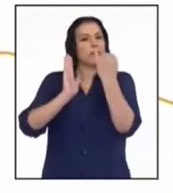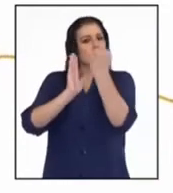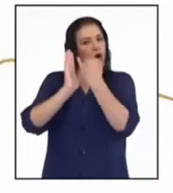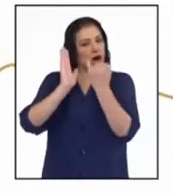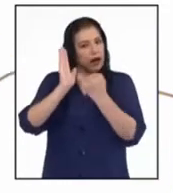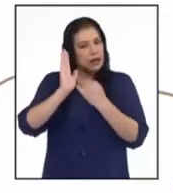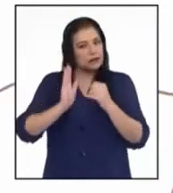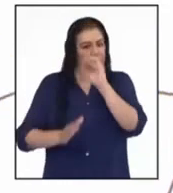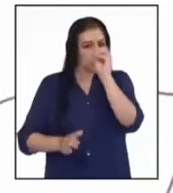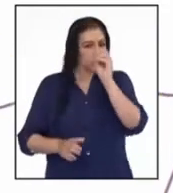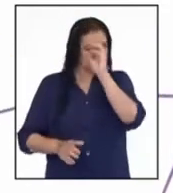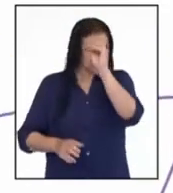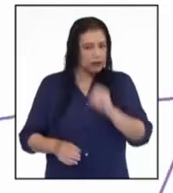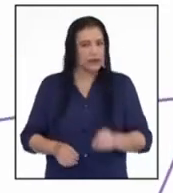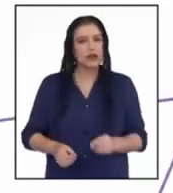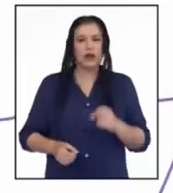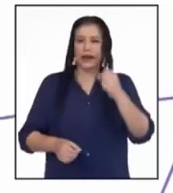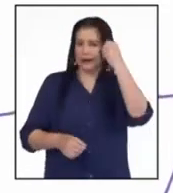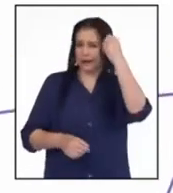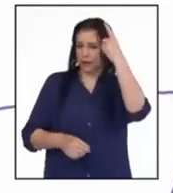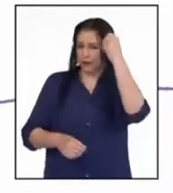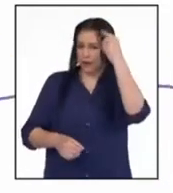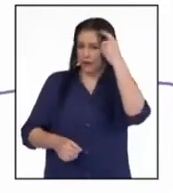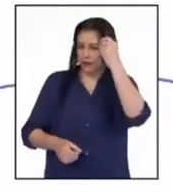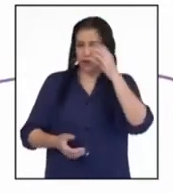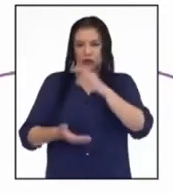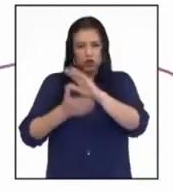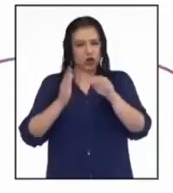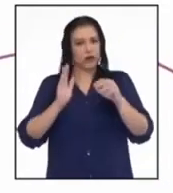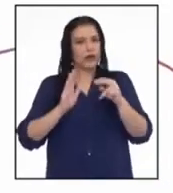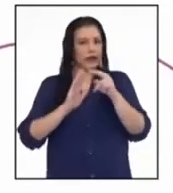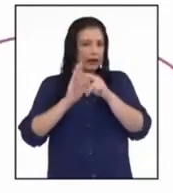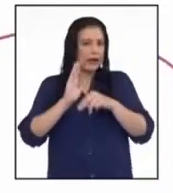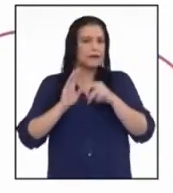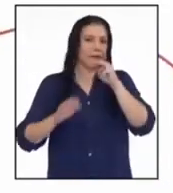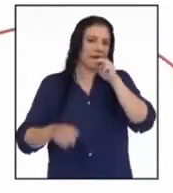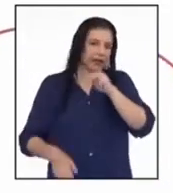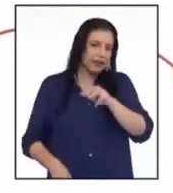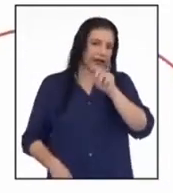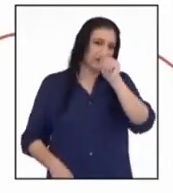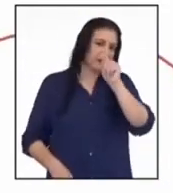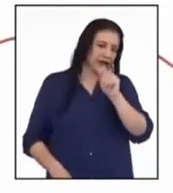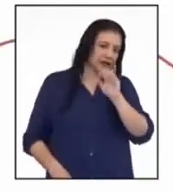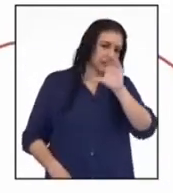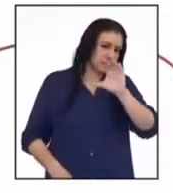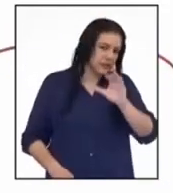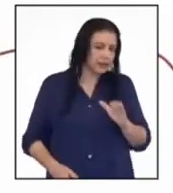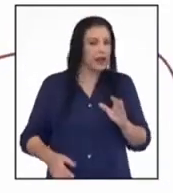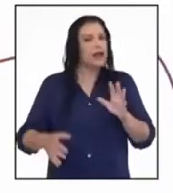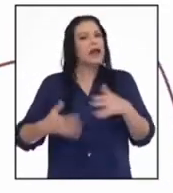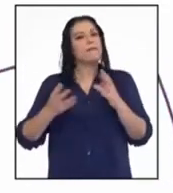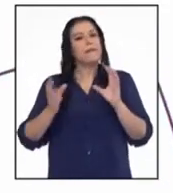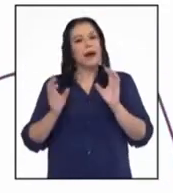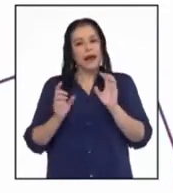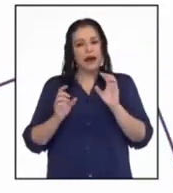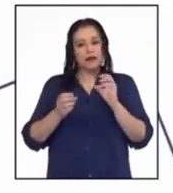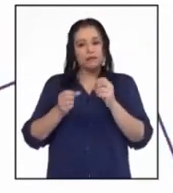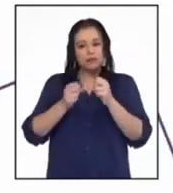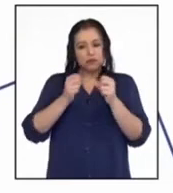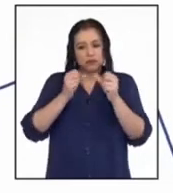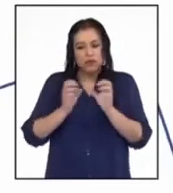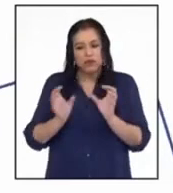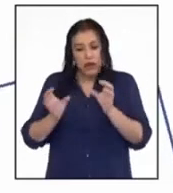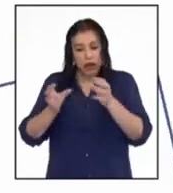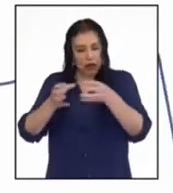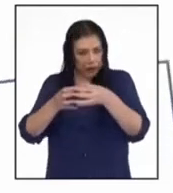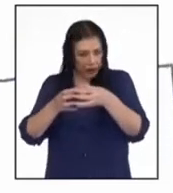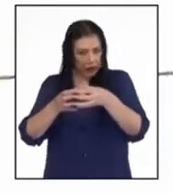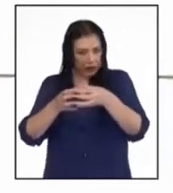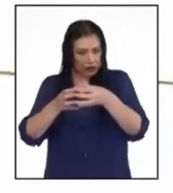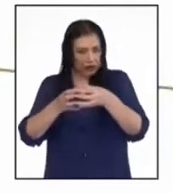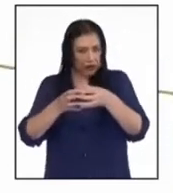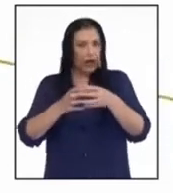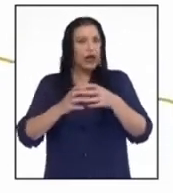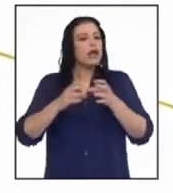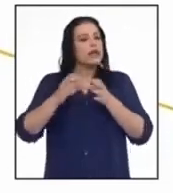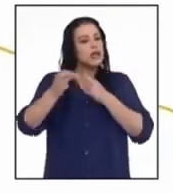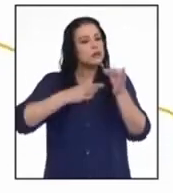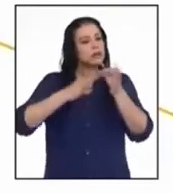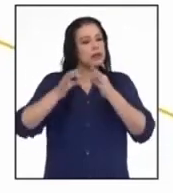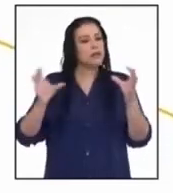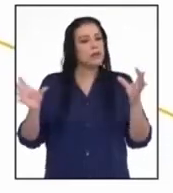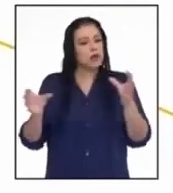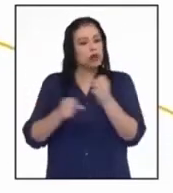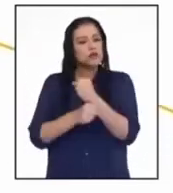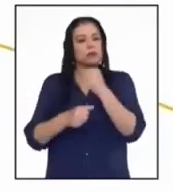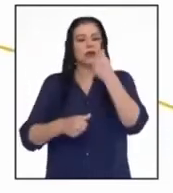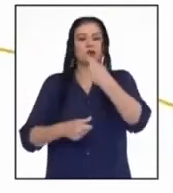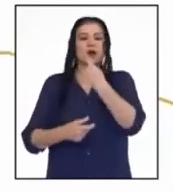gráficos estadísticos la comprensión de las medidas de tendencia central para datos agrupados y sustentamos